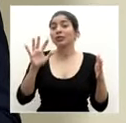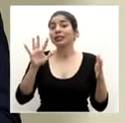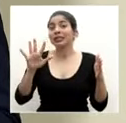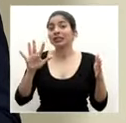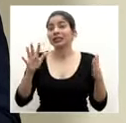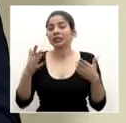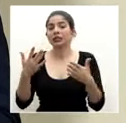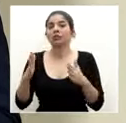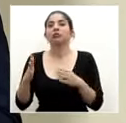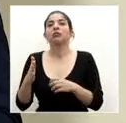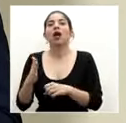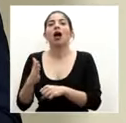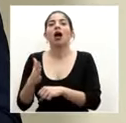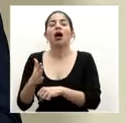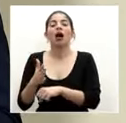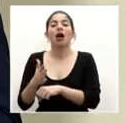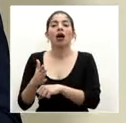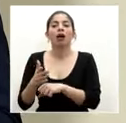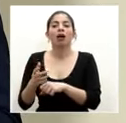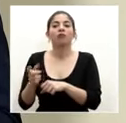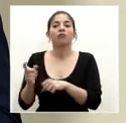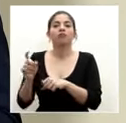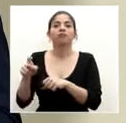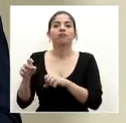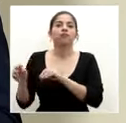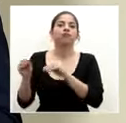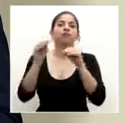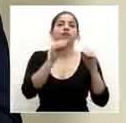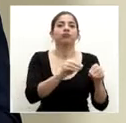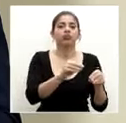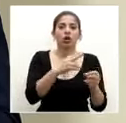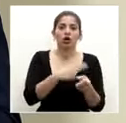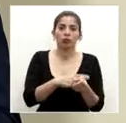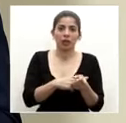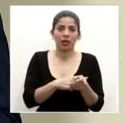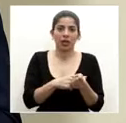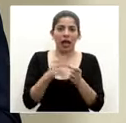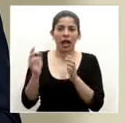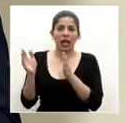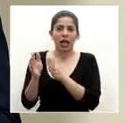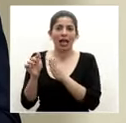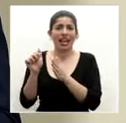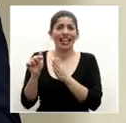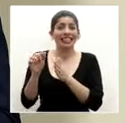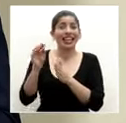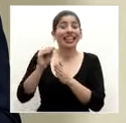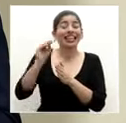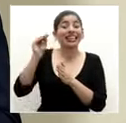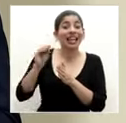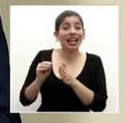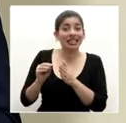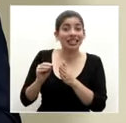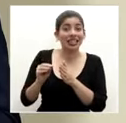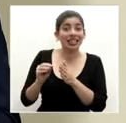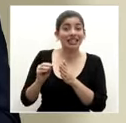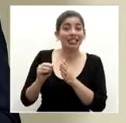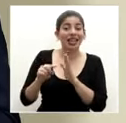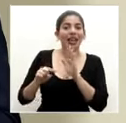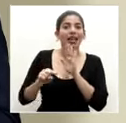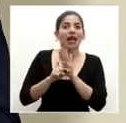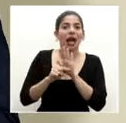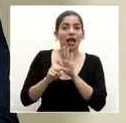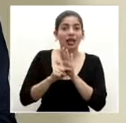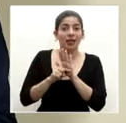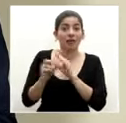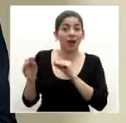ha evolucionado a requerir hospitalización. Eso es una de las tasas de evolución negativa